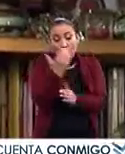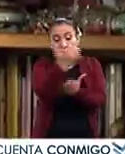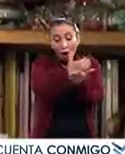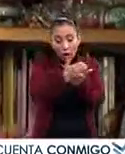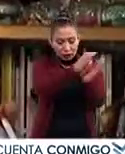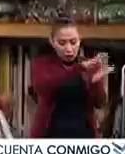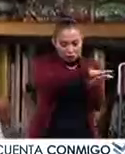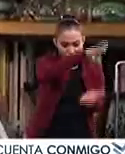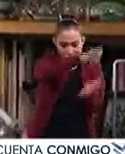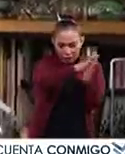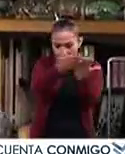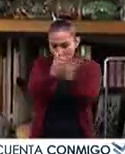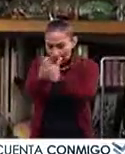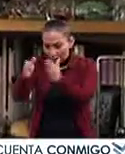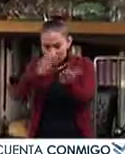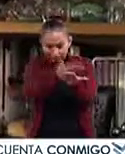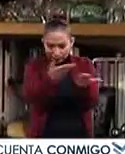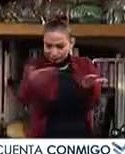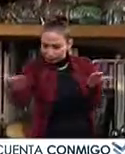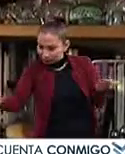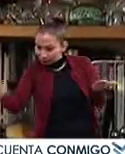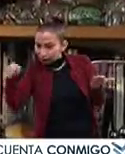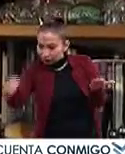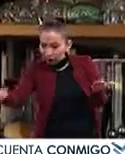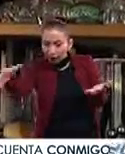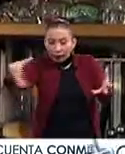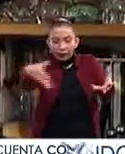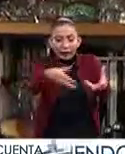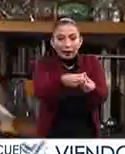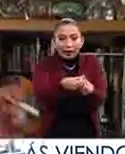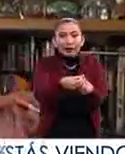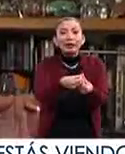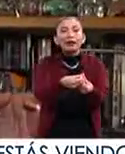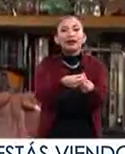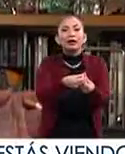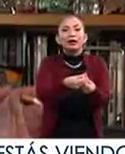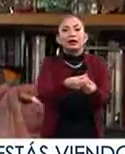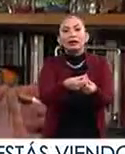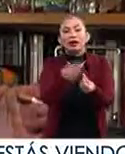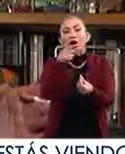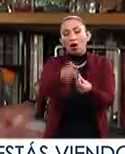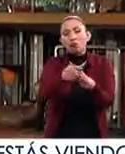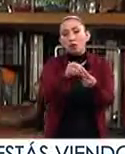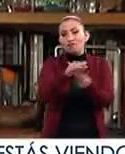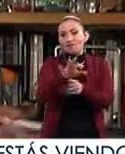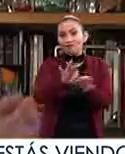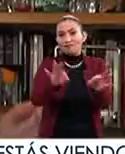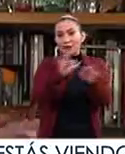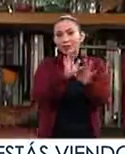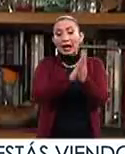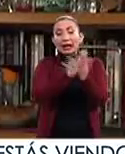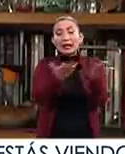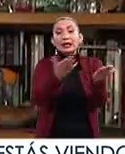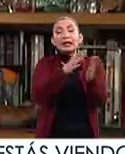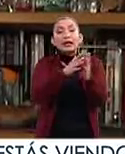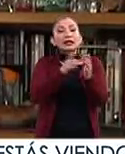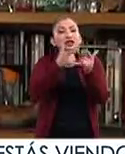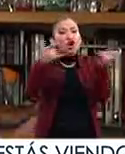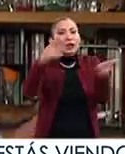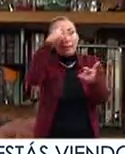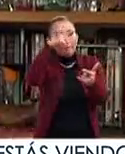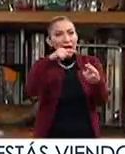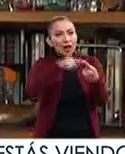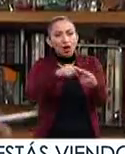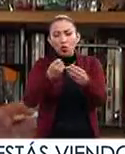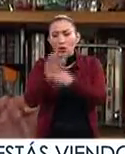popular del fondo reúna un impacto muy fuerte de literatura e historia de México